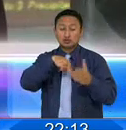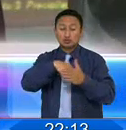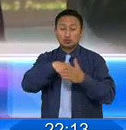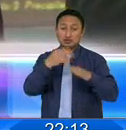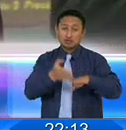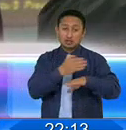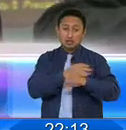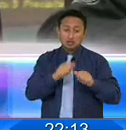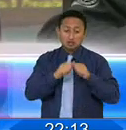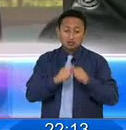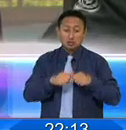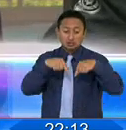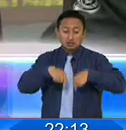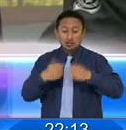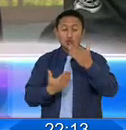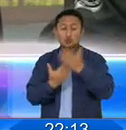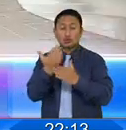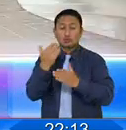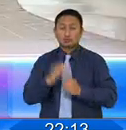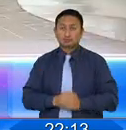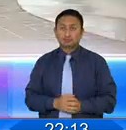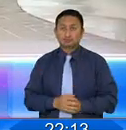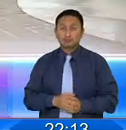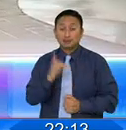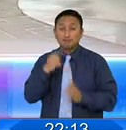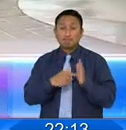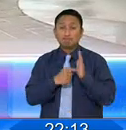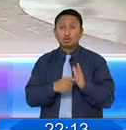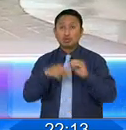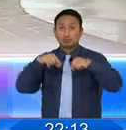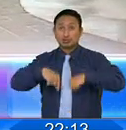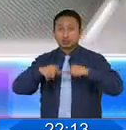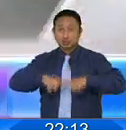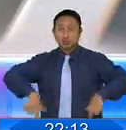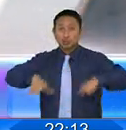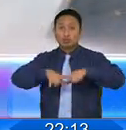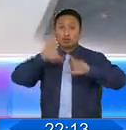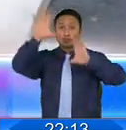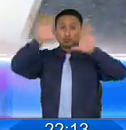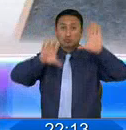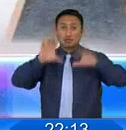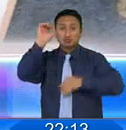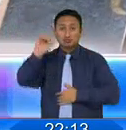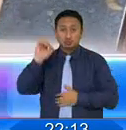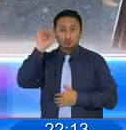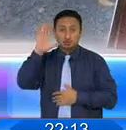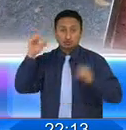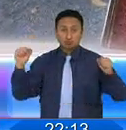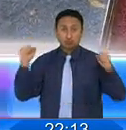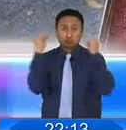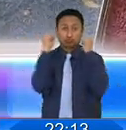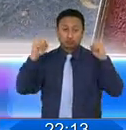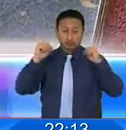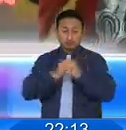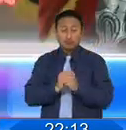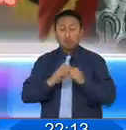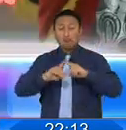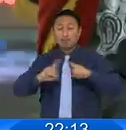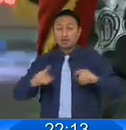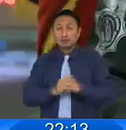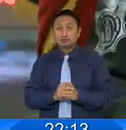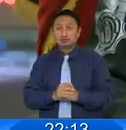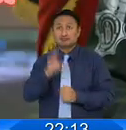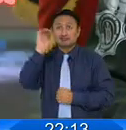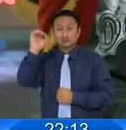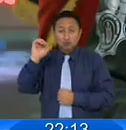anteriores, pero también se incorporan nuevos puntos. Por ejemplo, la apertura de lugares como teatros, cines y gimnasios bajo un aforo determinado. Los